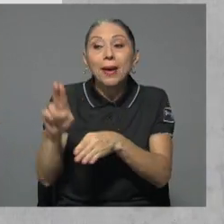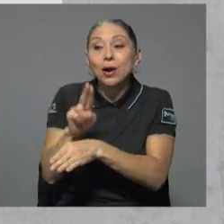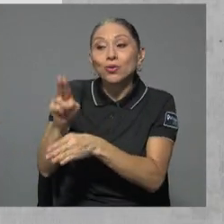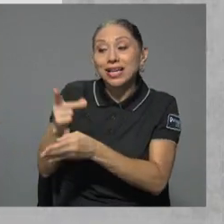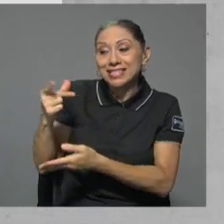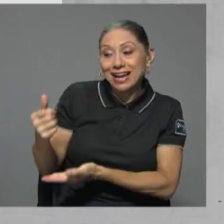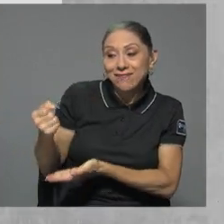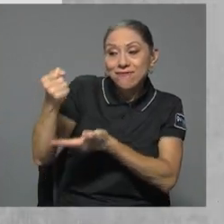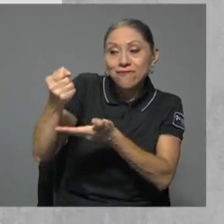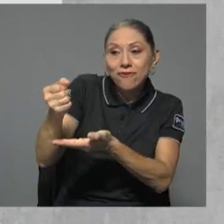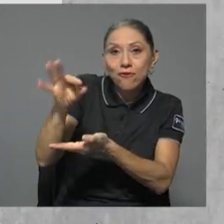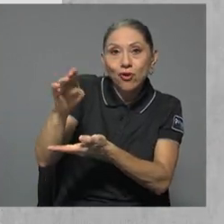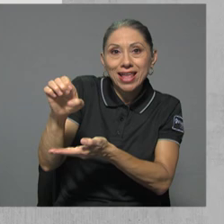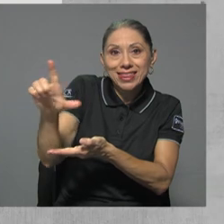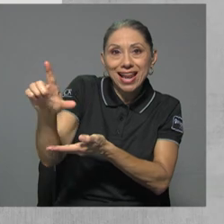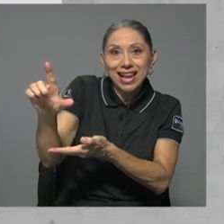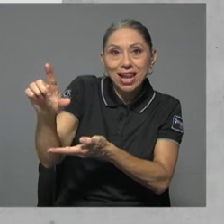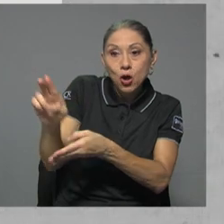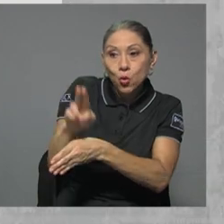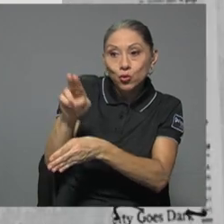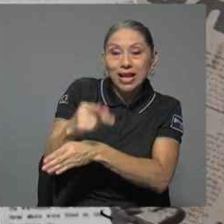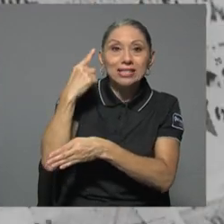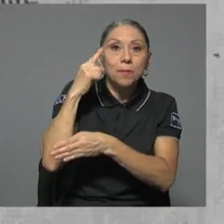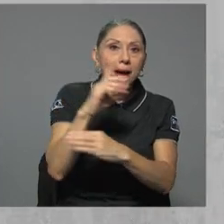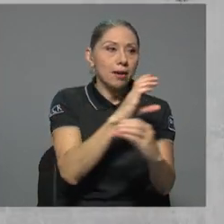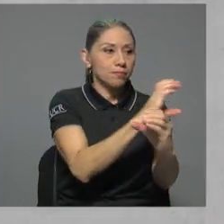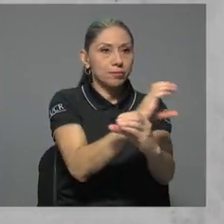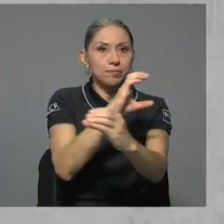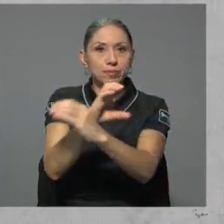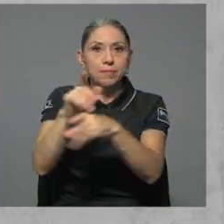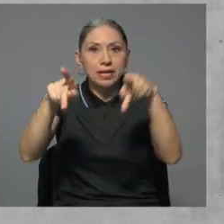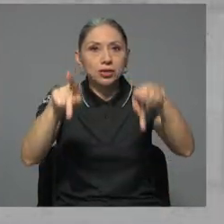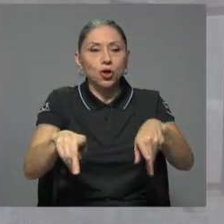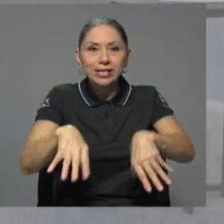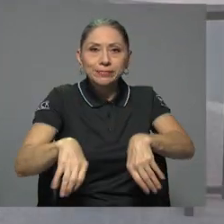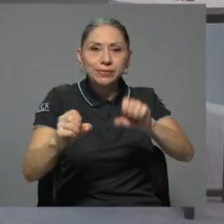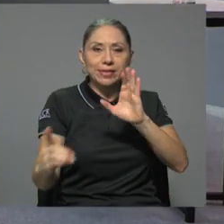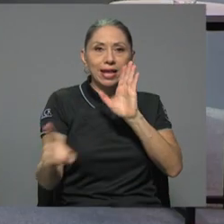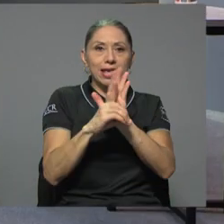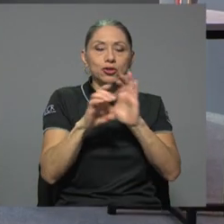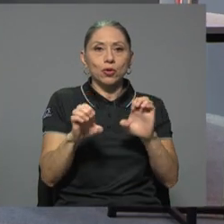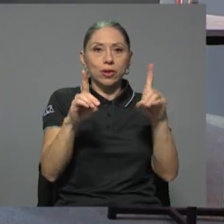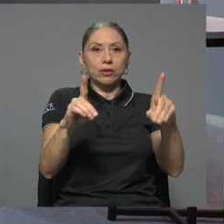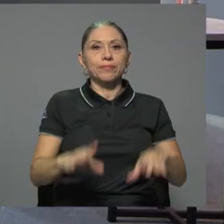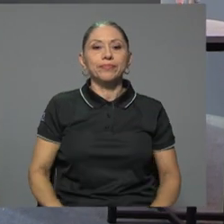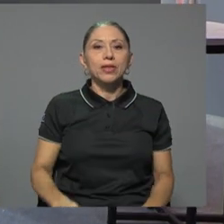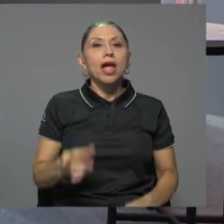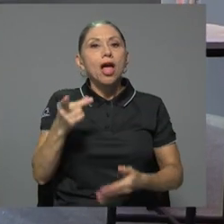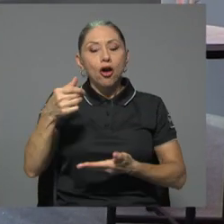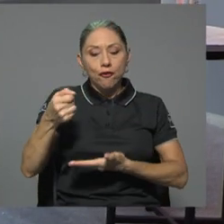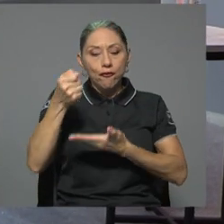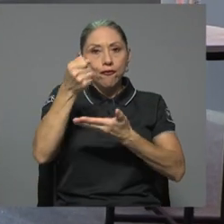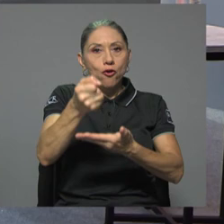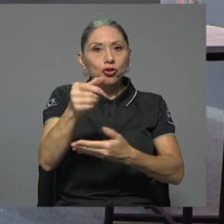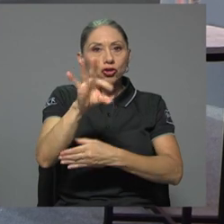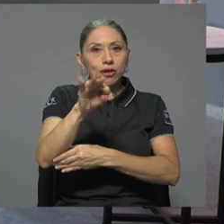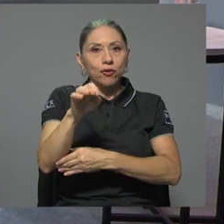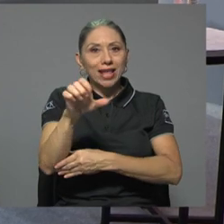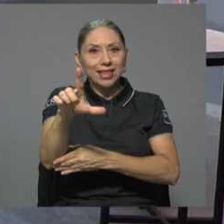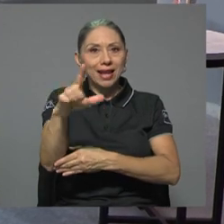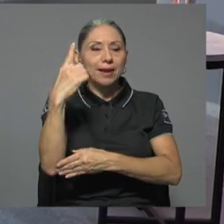para tutelar este derecho de las personas los fondos de fonatel para